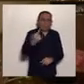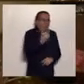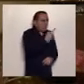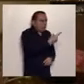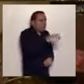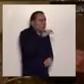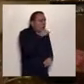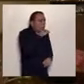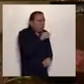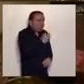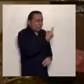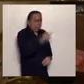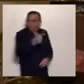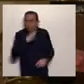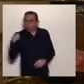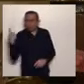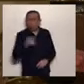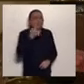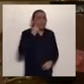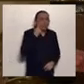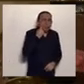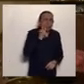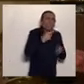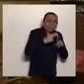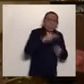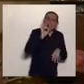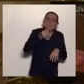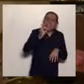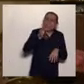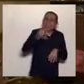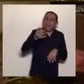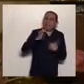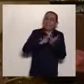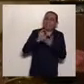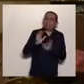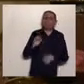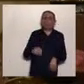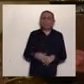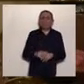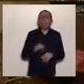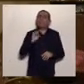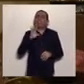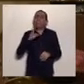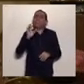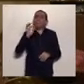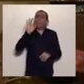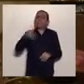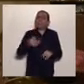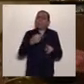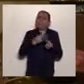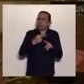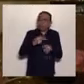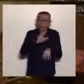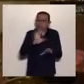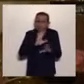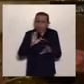cada una de sus ovejas, a cada uno de nosotros. Y esto no es solamente saber el nombre,